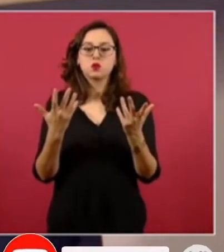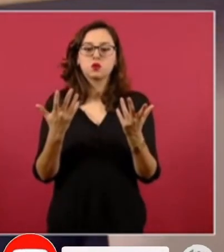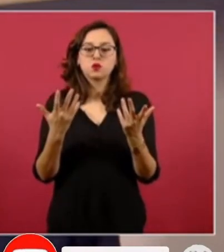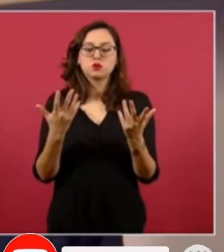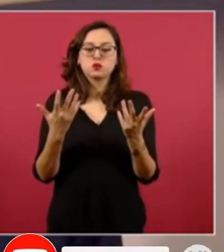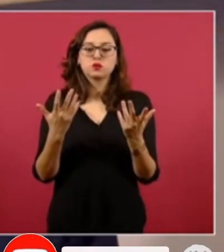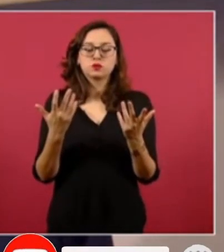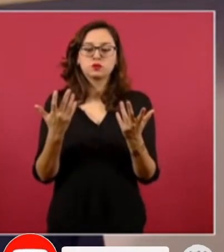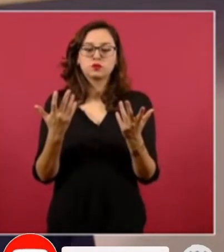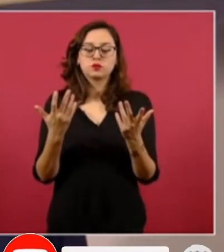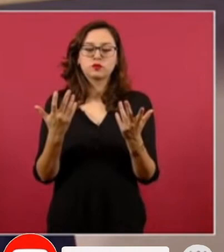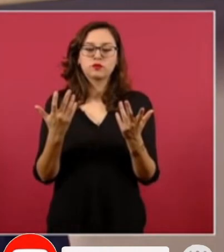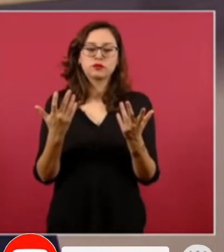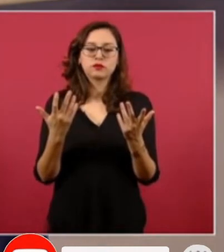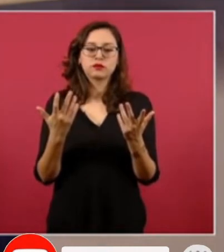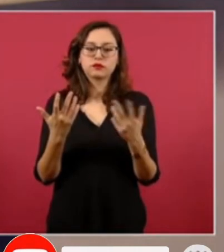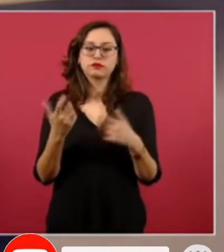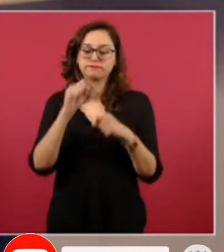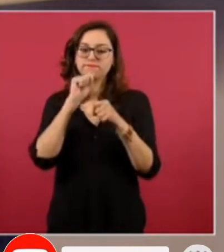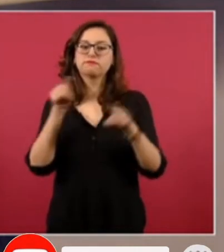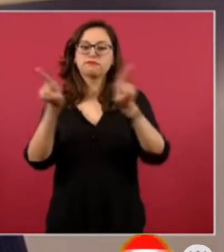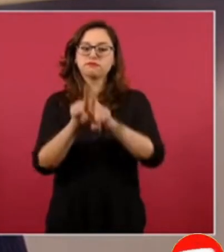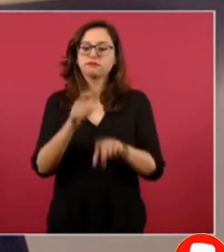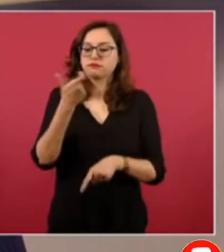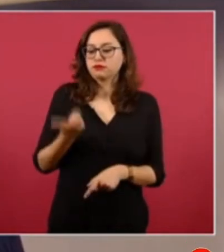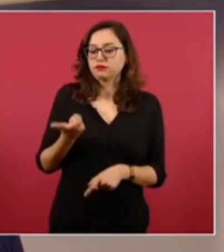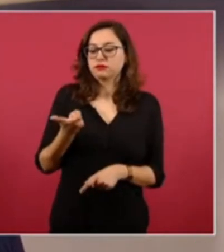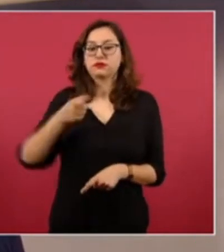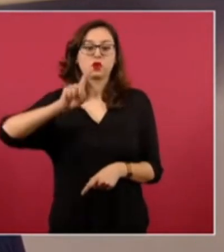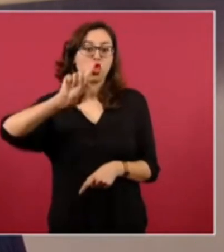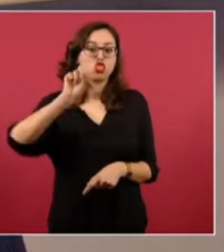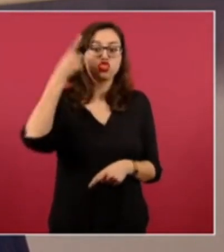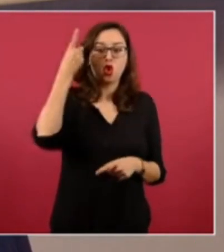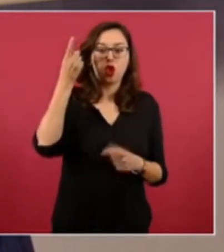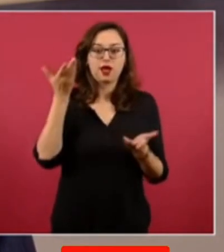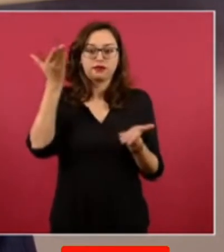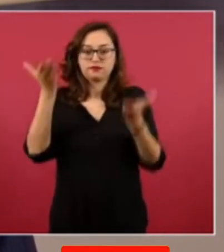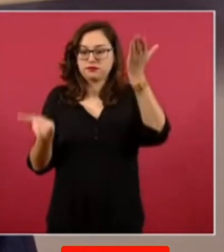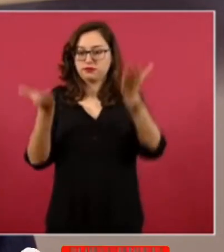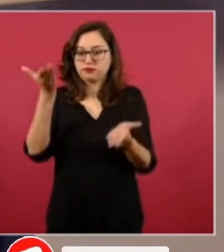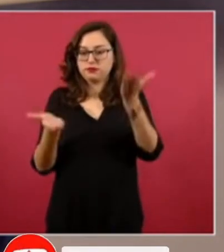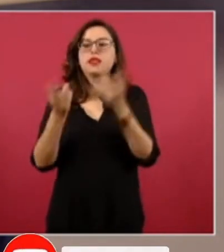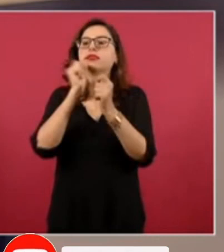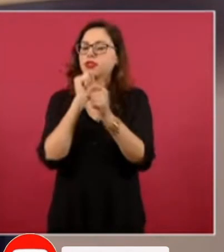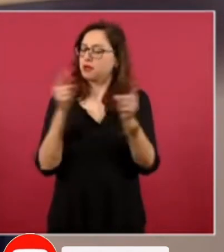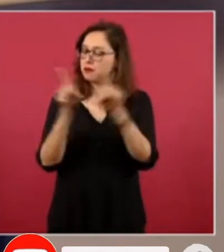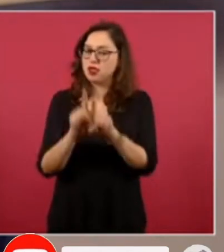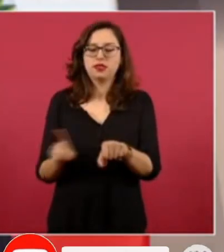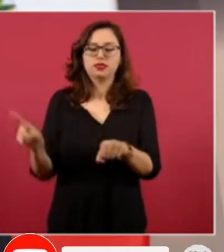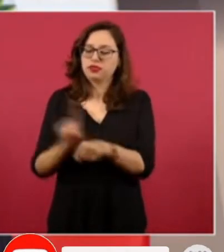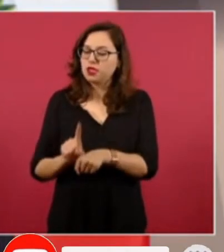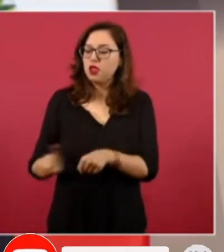apreciación o depreciación del peso. Ese es otro dato